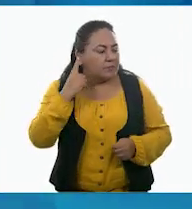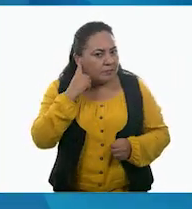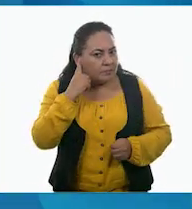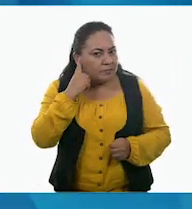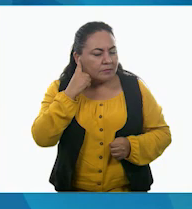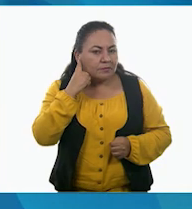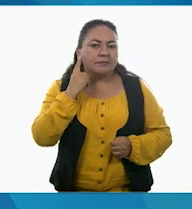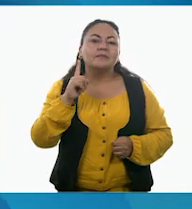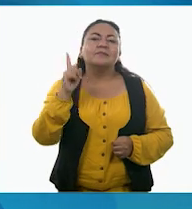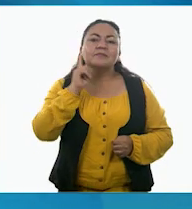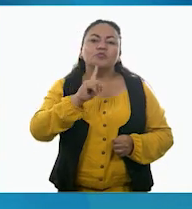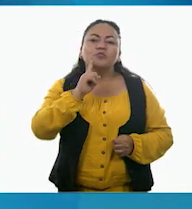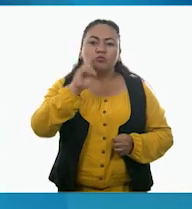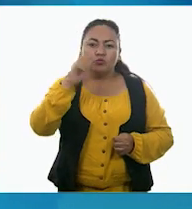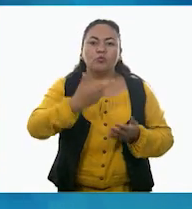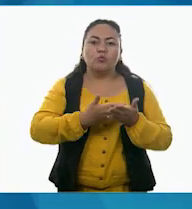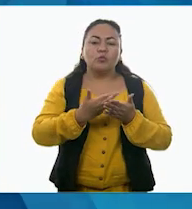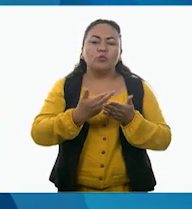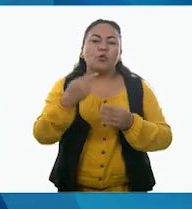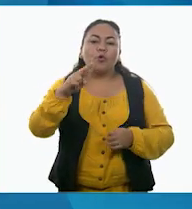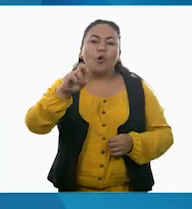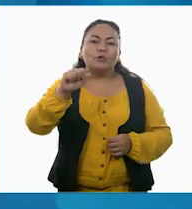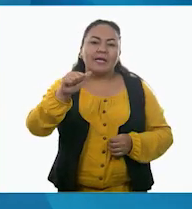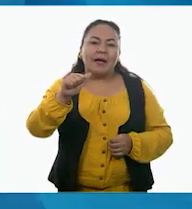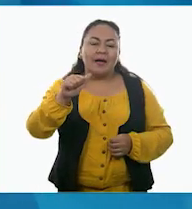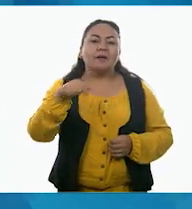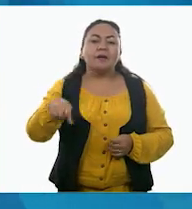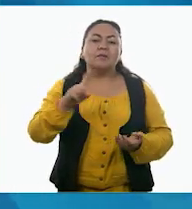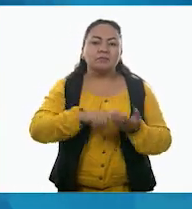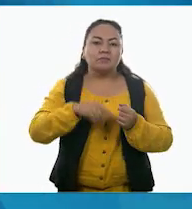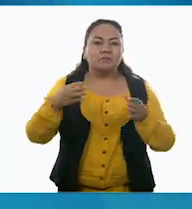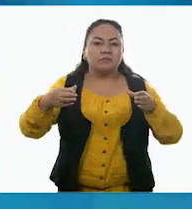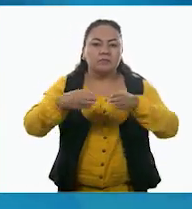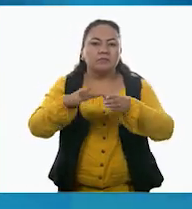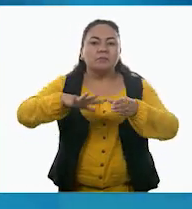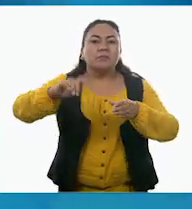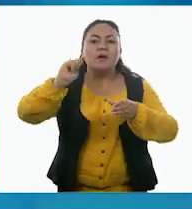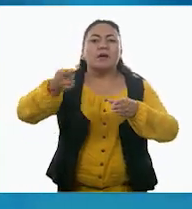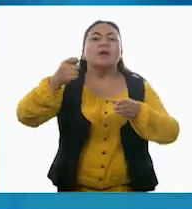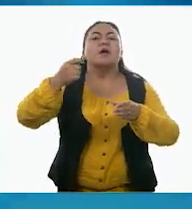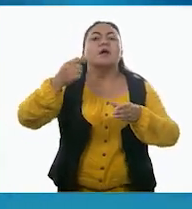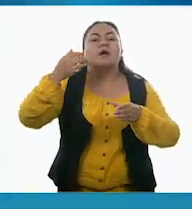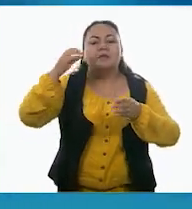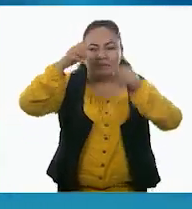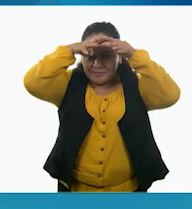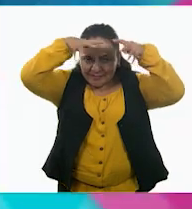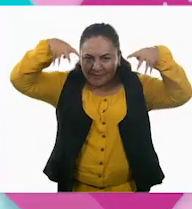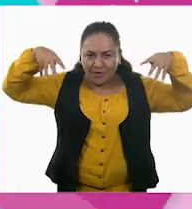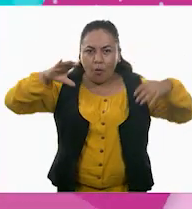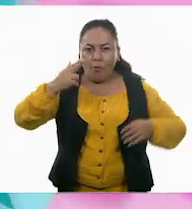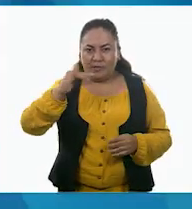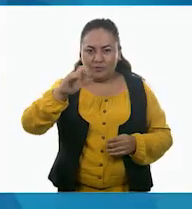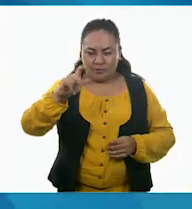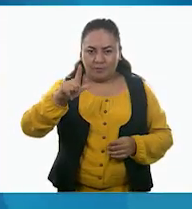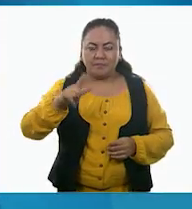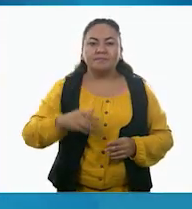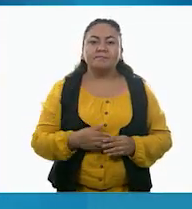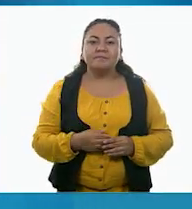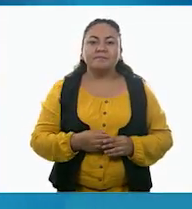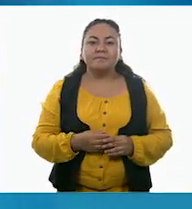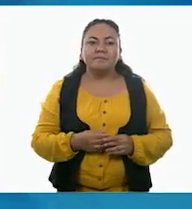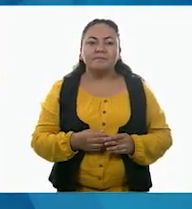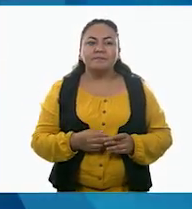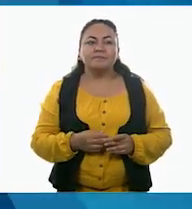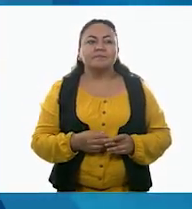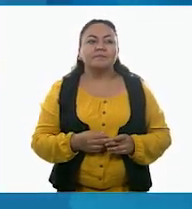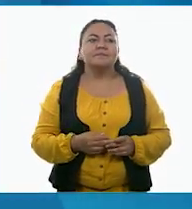una niña wixárika o huichol, sobre lo que opina de los libros de texto. ¡Adelante, video! ¡Dame te maya